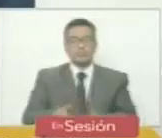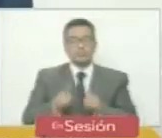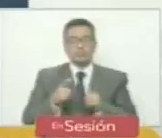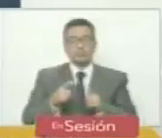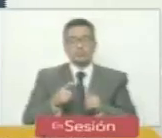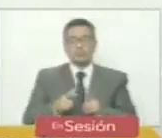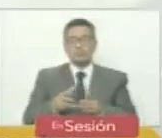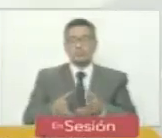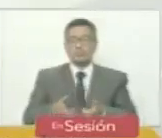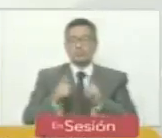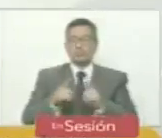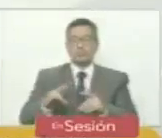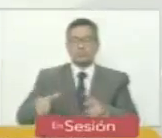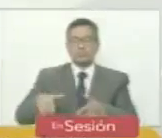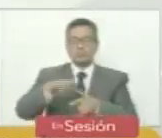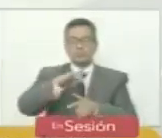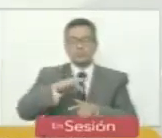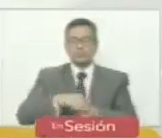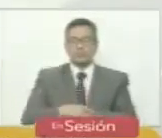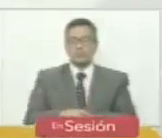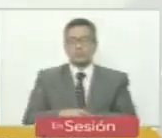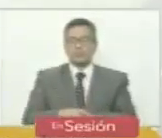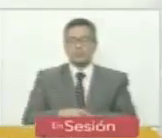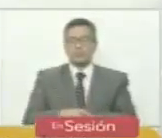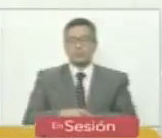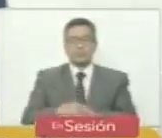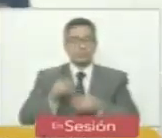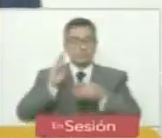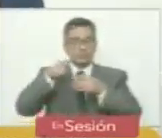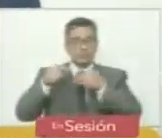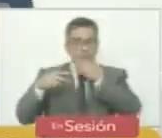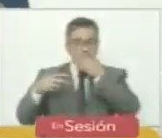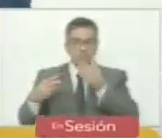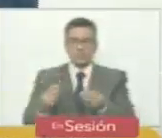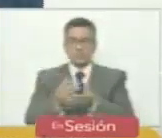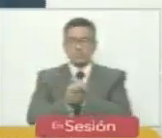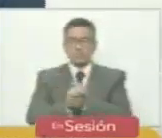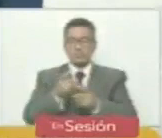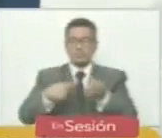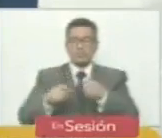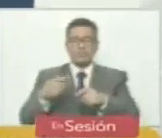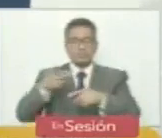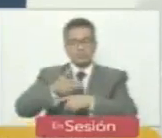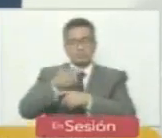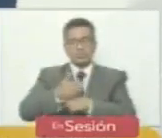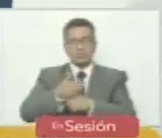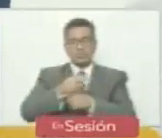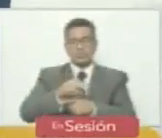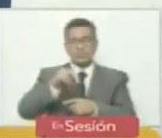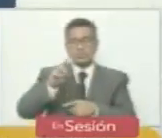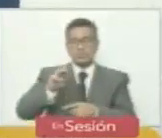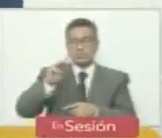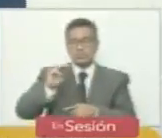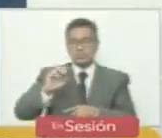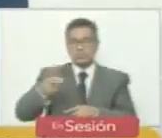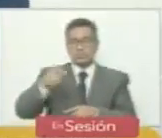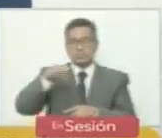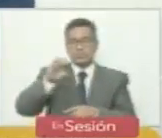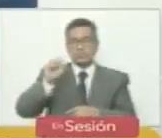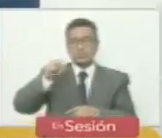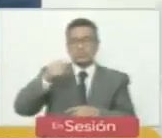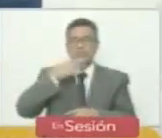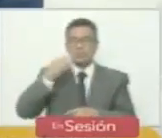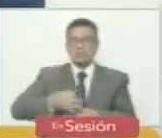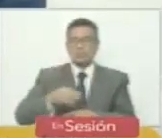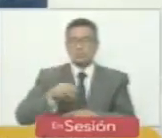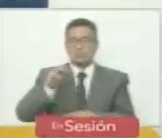los permisos. Es cómplice de terrorismo y tráfico de armas la empresa Volkswagen. Es verdad